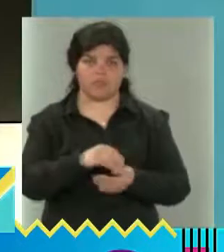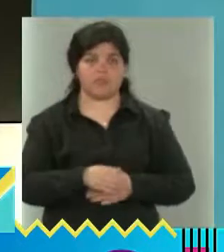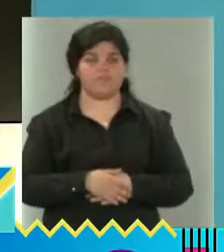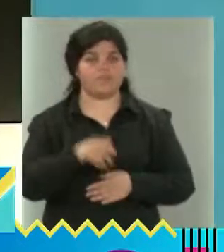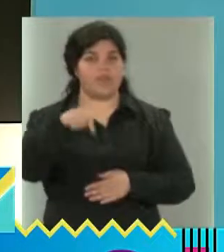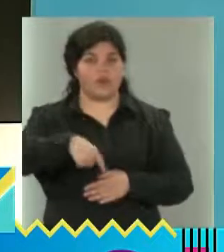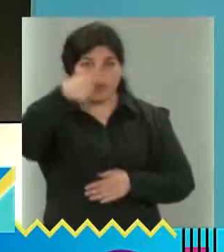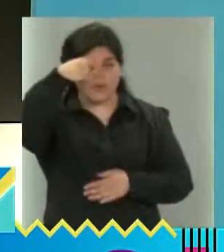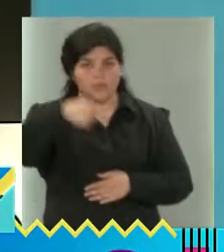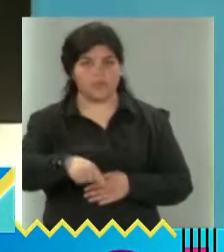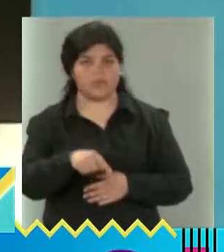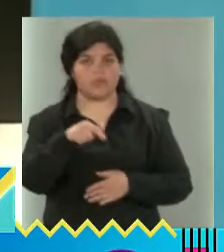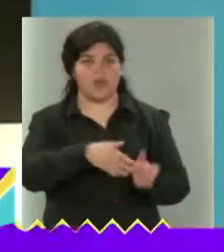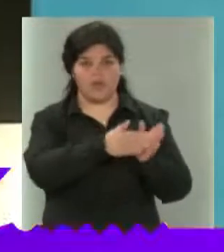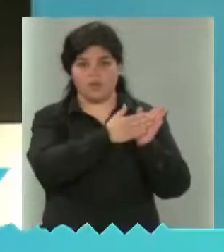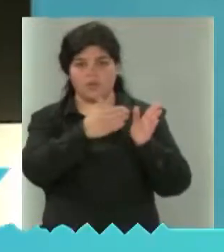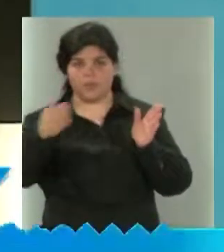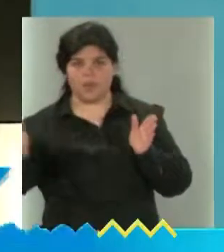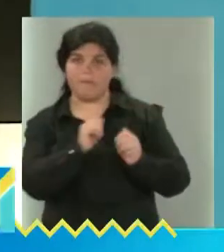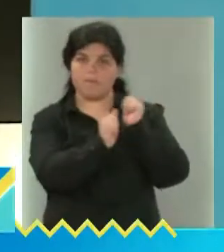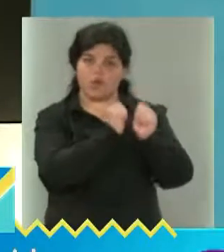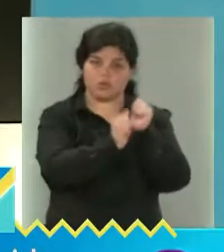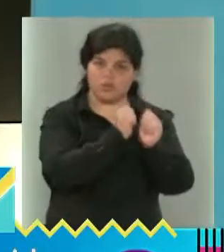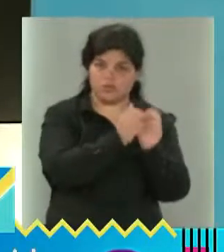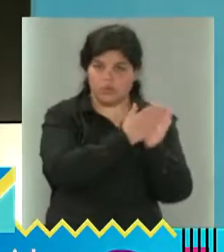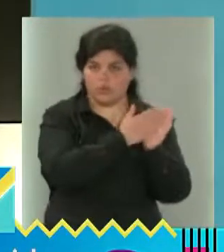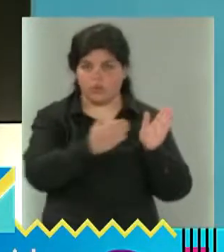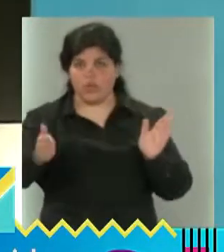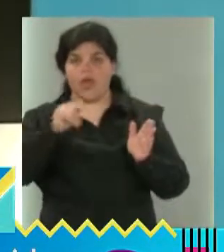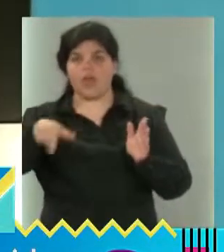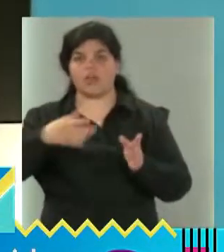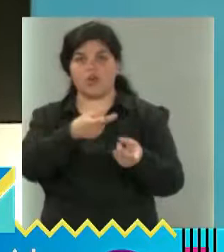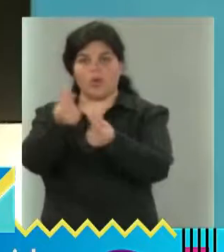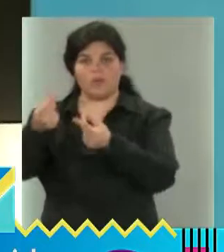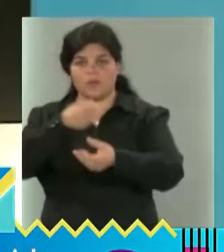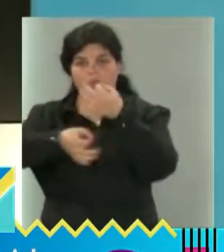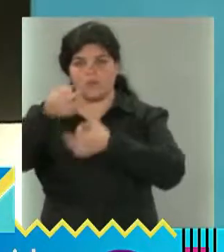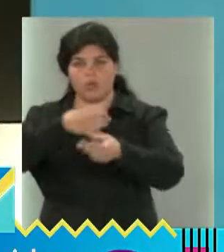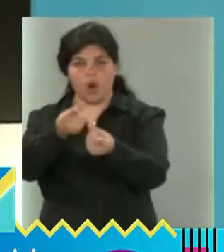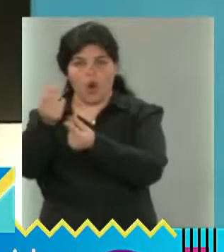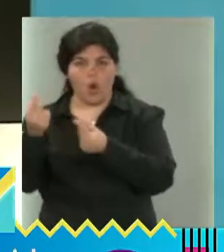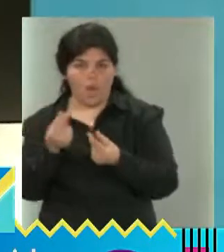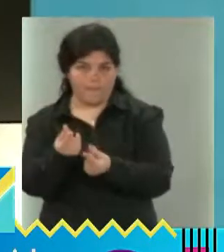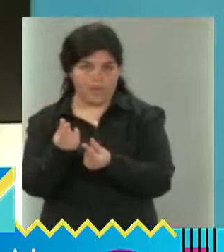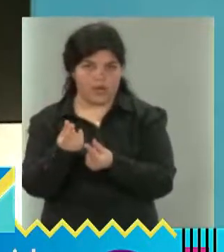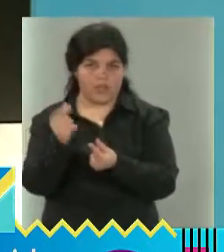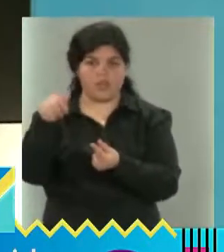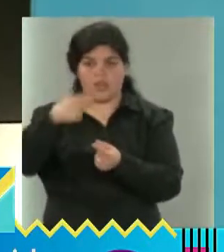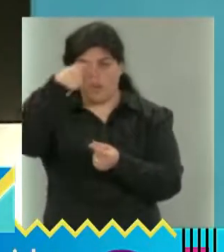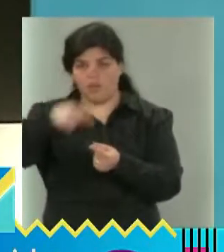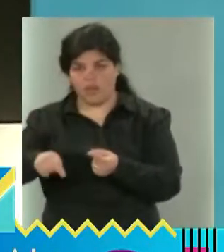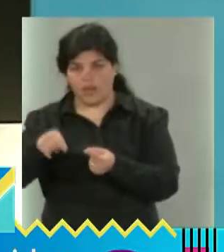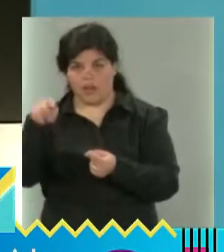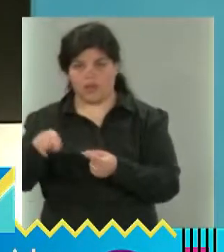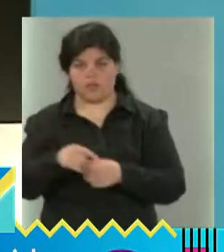del productiva, digamos. Esto tiene que ver con la comercialización y con la compra del vino, del producto final de esta vitivinicultura. Pero